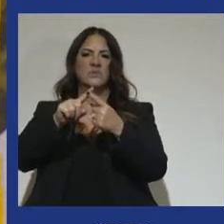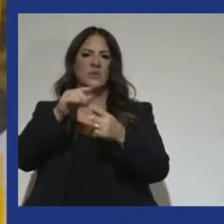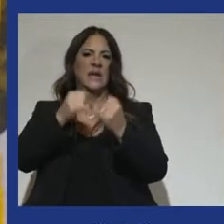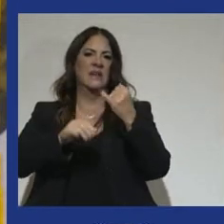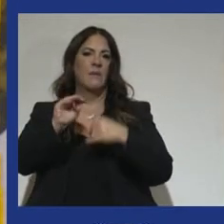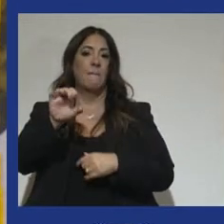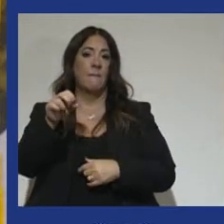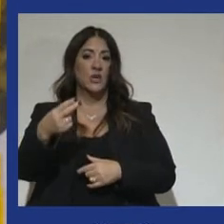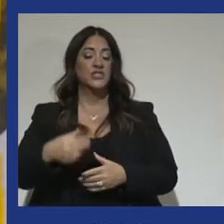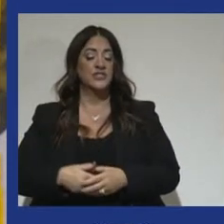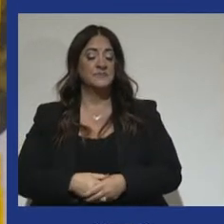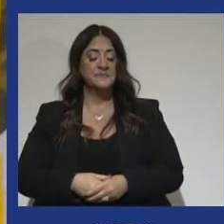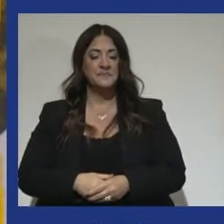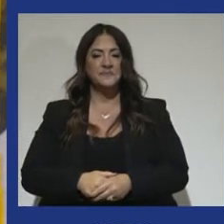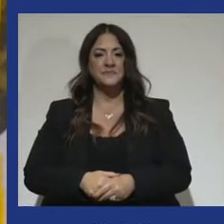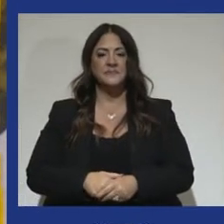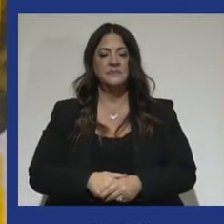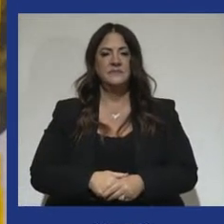marzo gracias